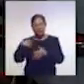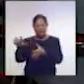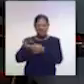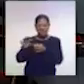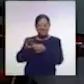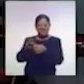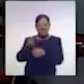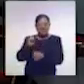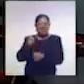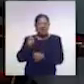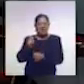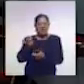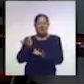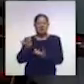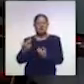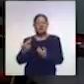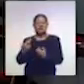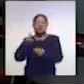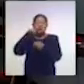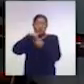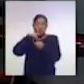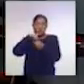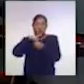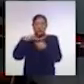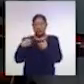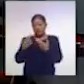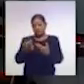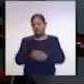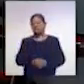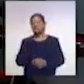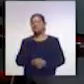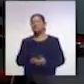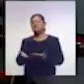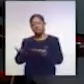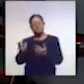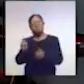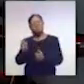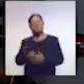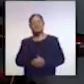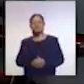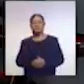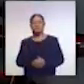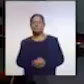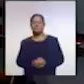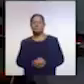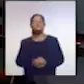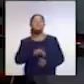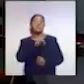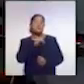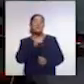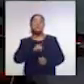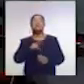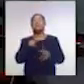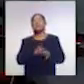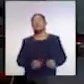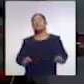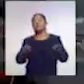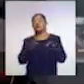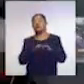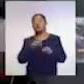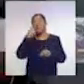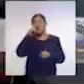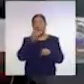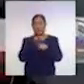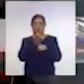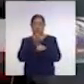todos. Bueno, pues háblenos por favor de la importancia de hacer estas donaciones altruistas. Claro, es muy importante precisamente para nuestro